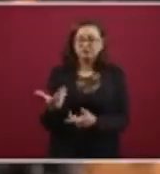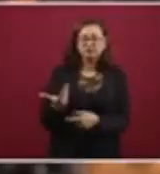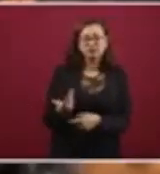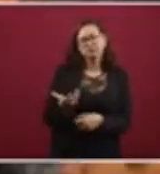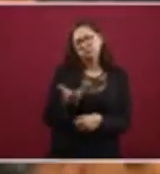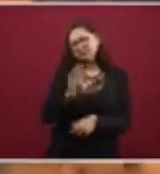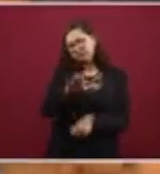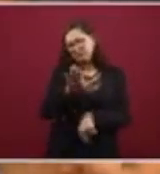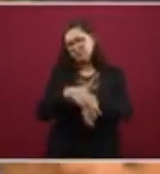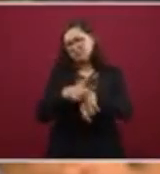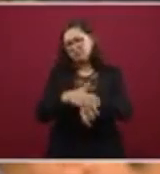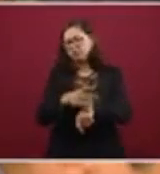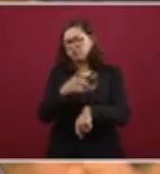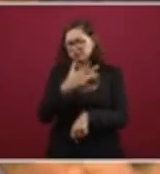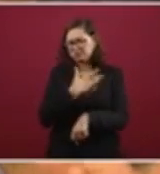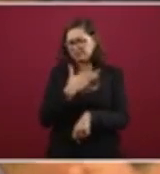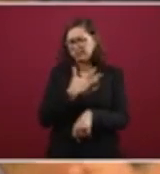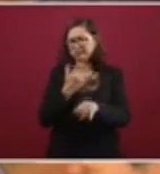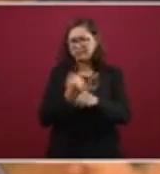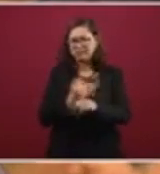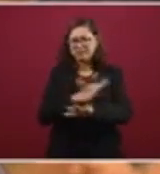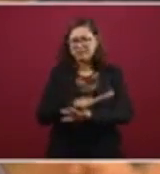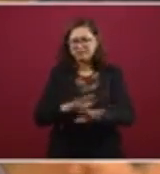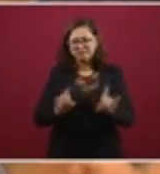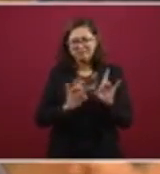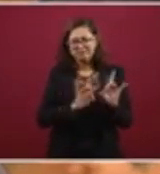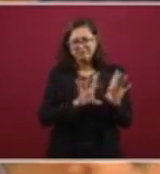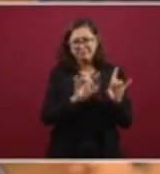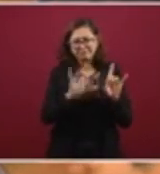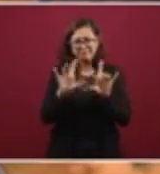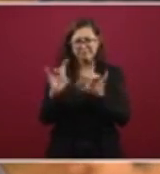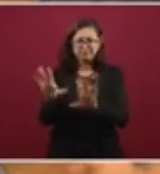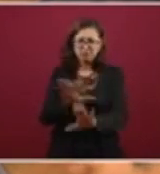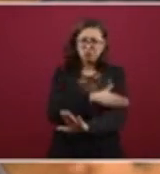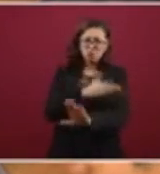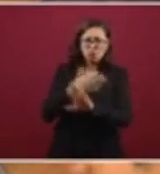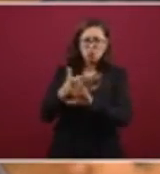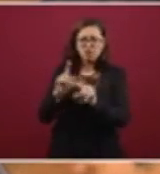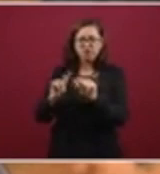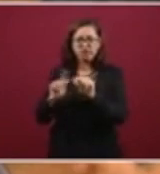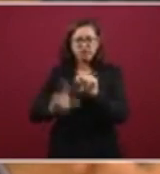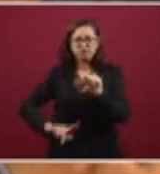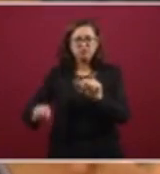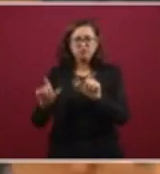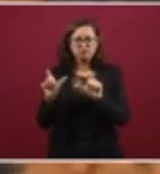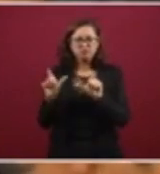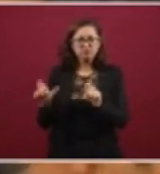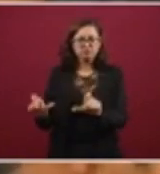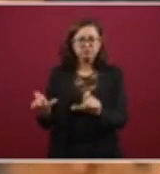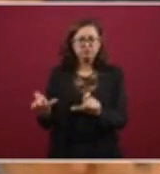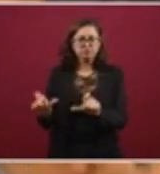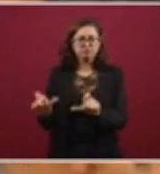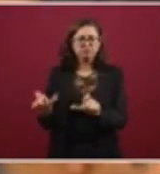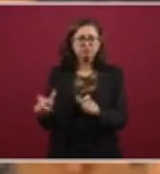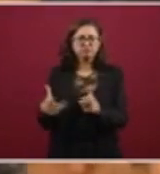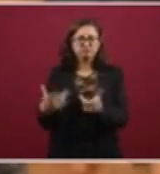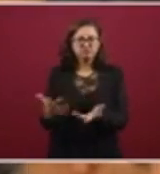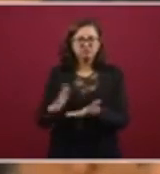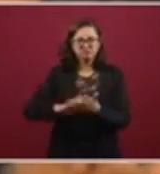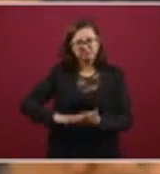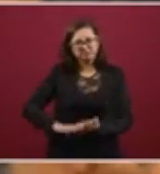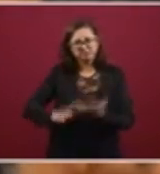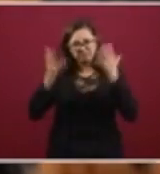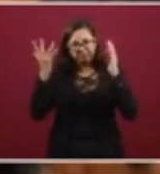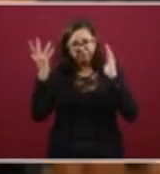informes le han dado sobre estos acontecimientos contra la Guardia, de estos actos de violencia,